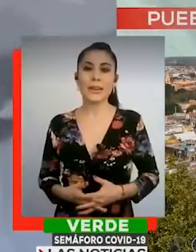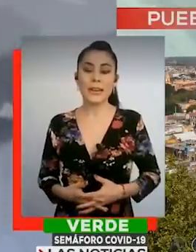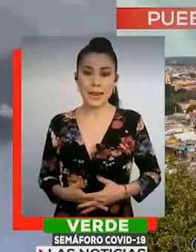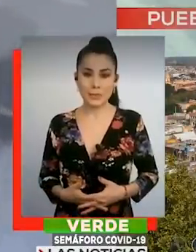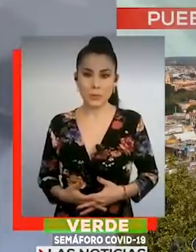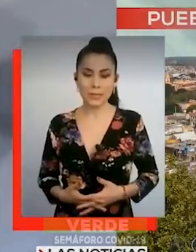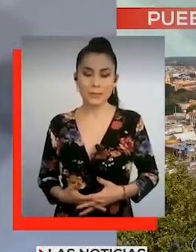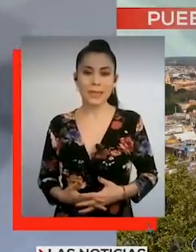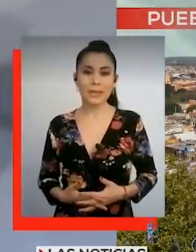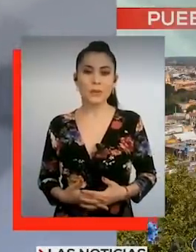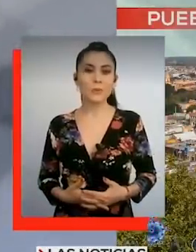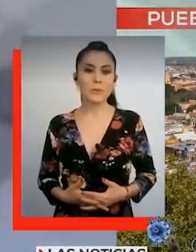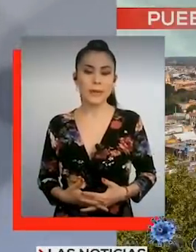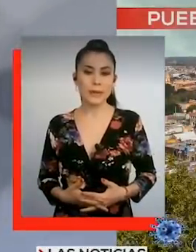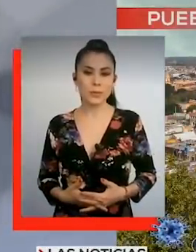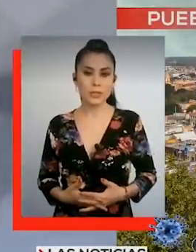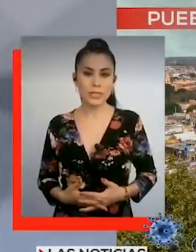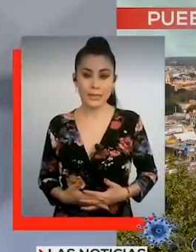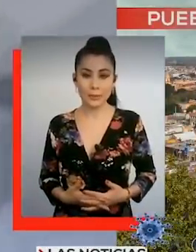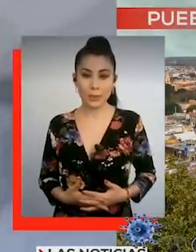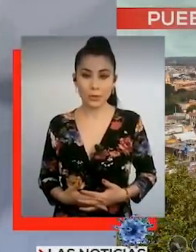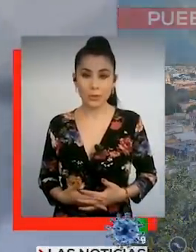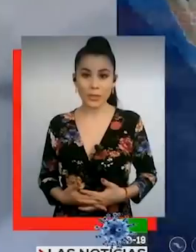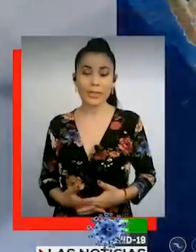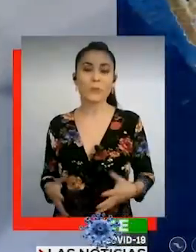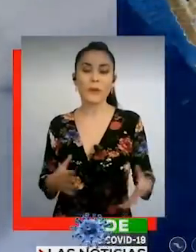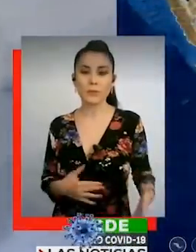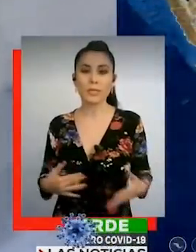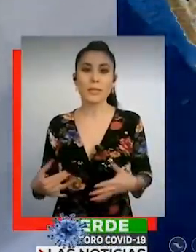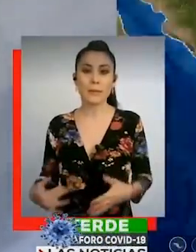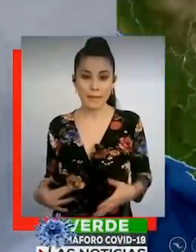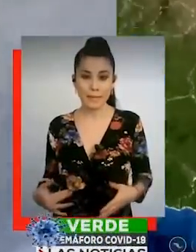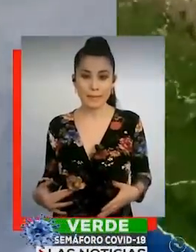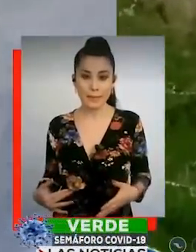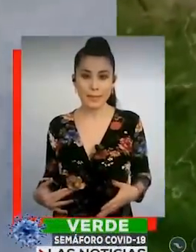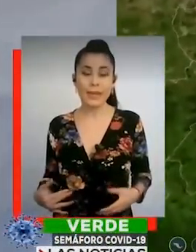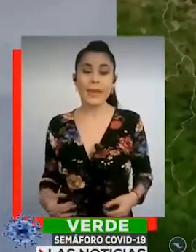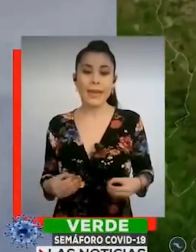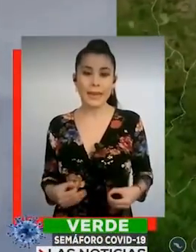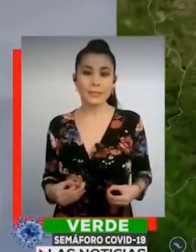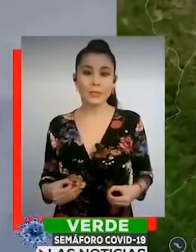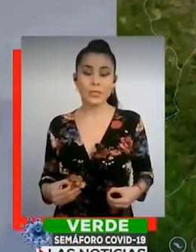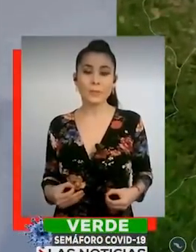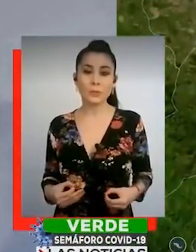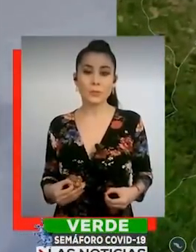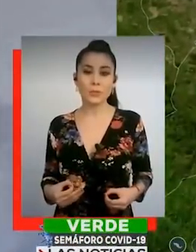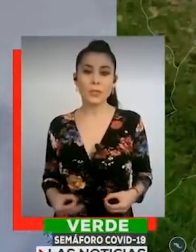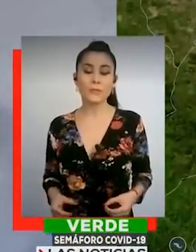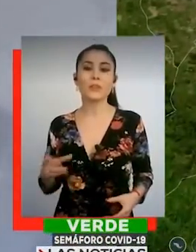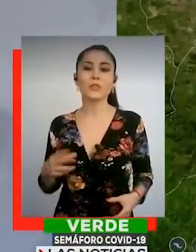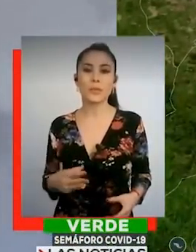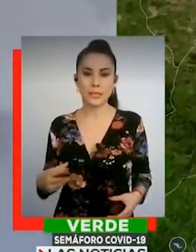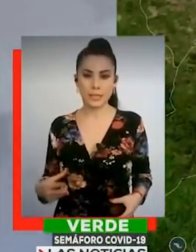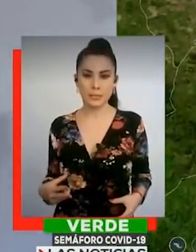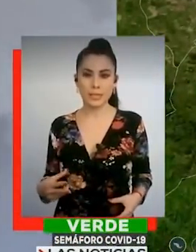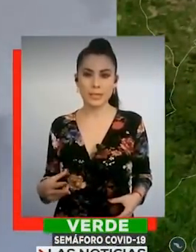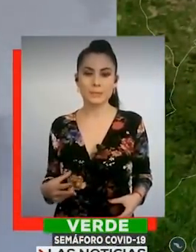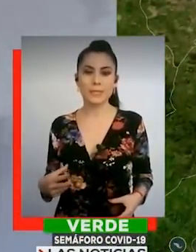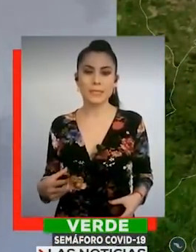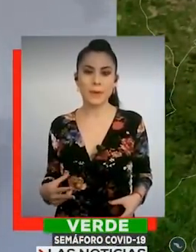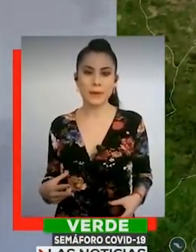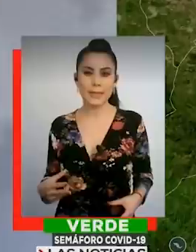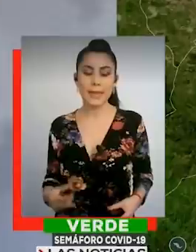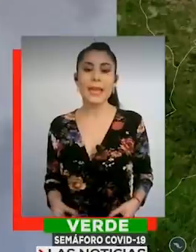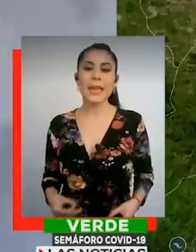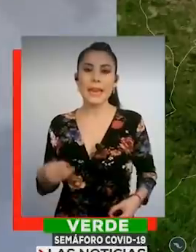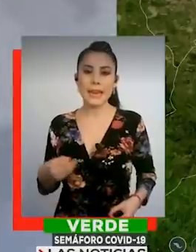continuarán las lluvias a manejar con mucha precaución sierra norte nororiental con bancos de niebla y de neblina en las noches y por supuesto también con lluvias intermitentes